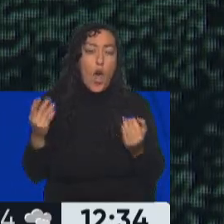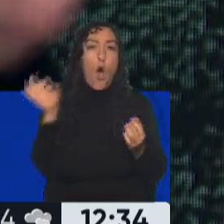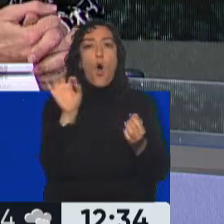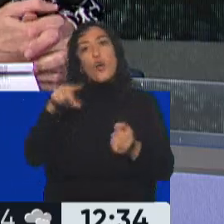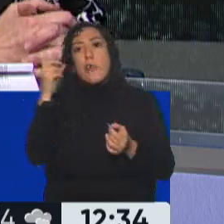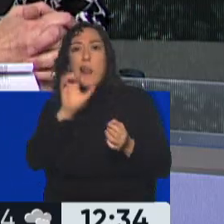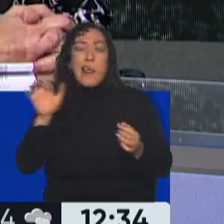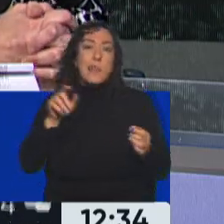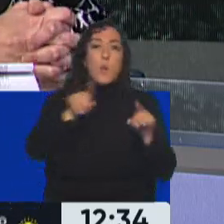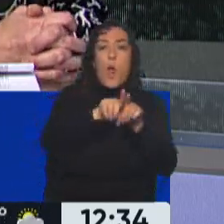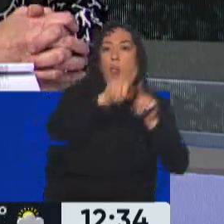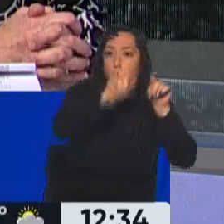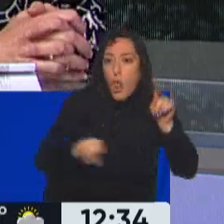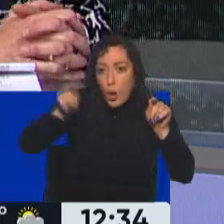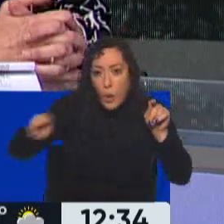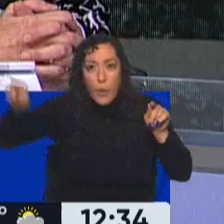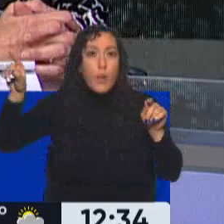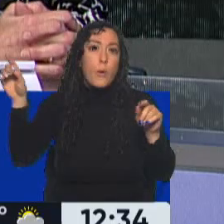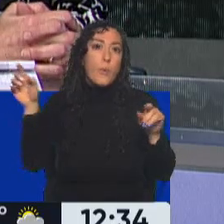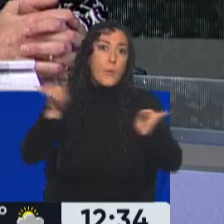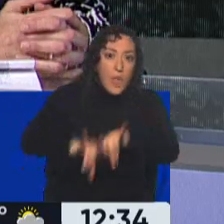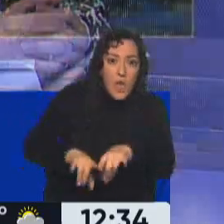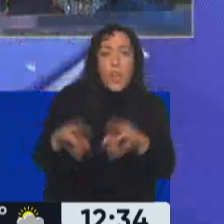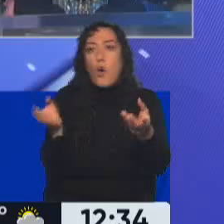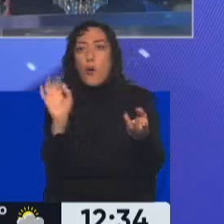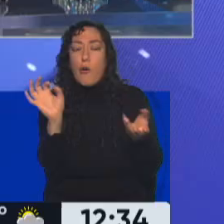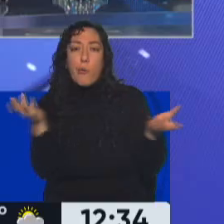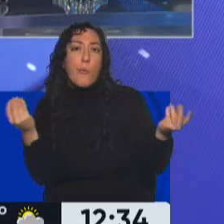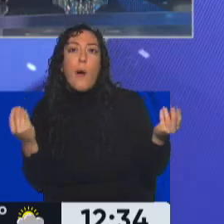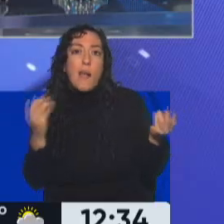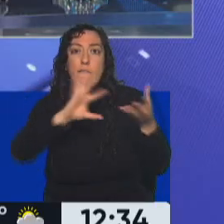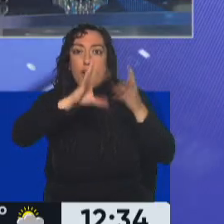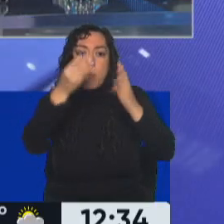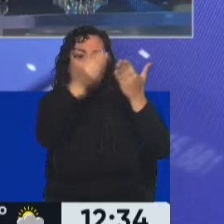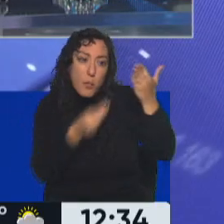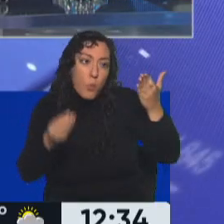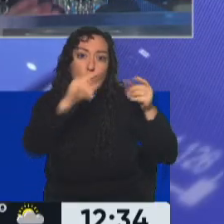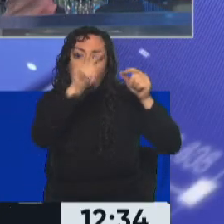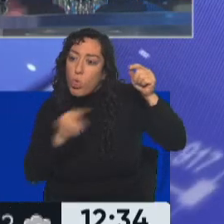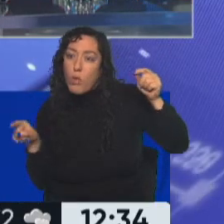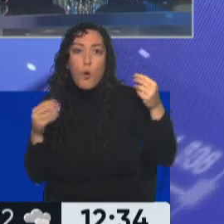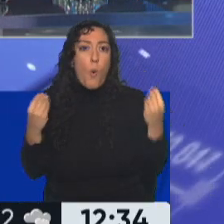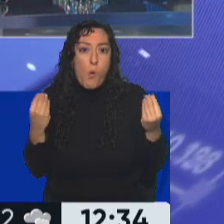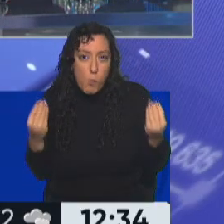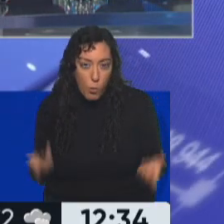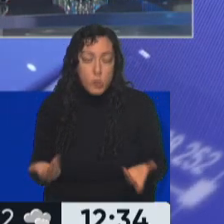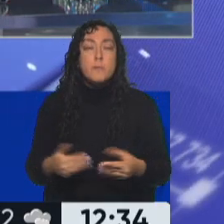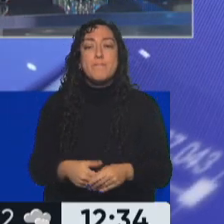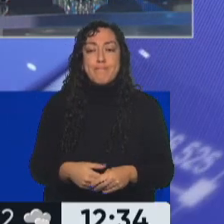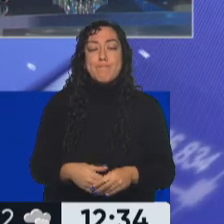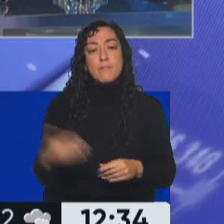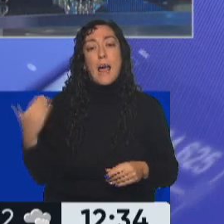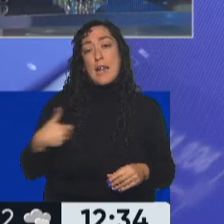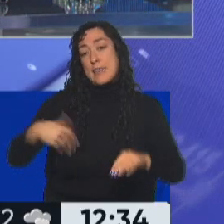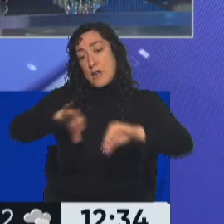o XYZ, ¿cómo la ves? Primero entender o sea, Argentina cayó, lo que está mostrando los